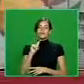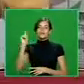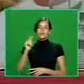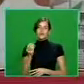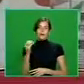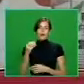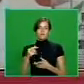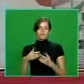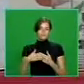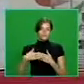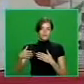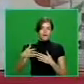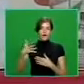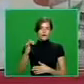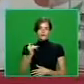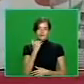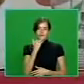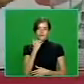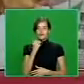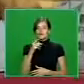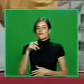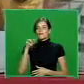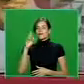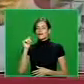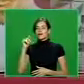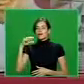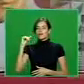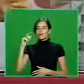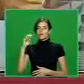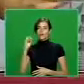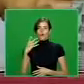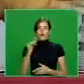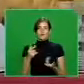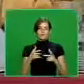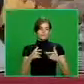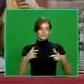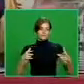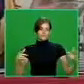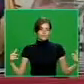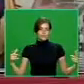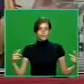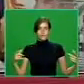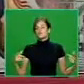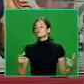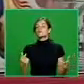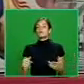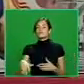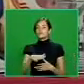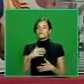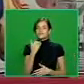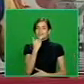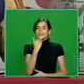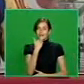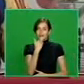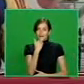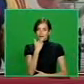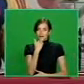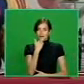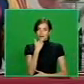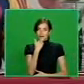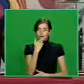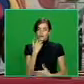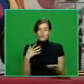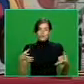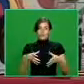más allá ya se pega paracoto ra ra ra y se está dando un fenómeno de conurbación casi que agrupa